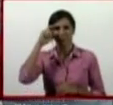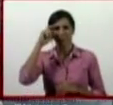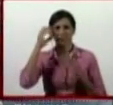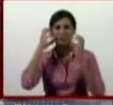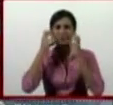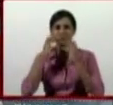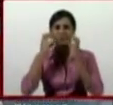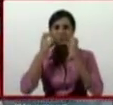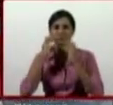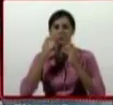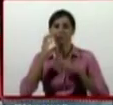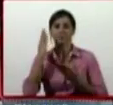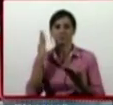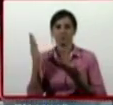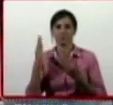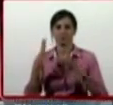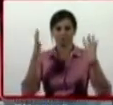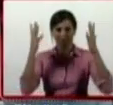Calzadilla,